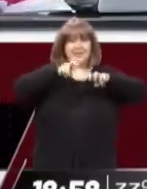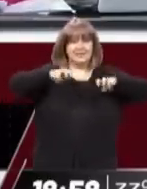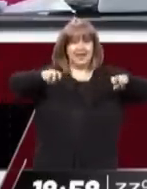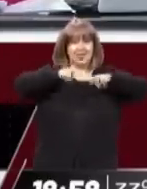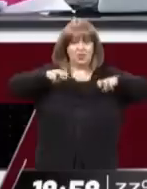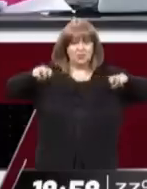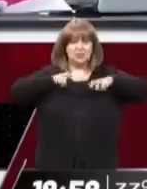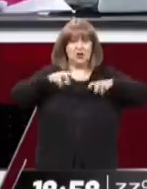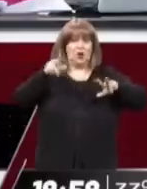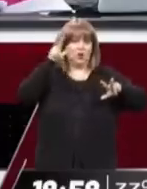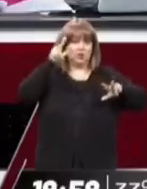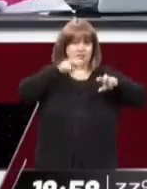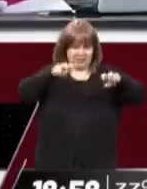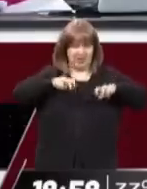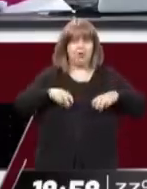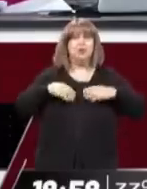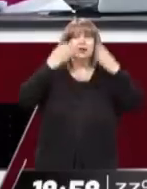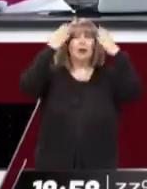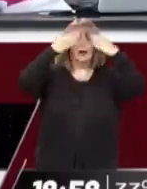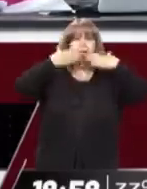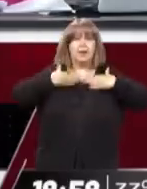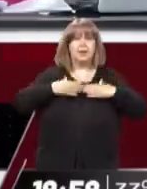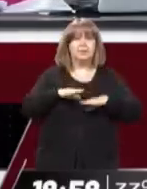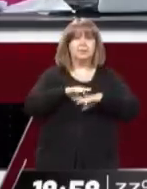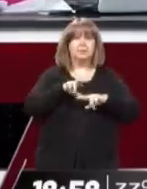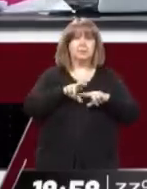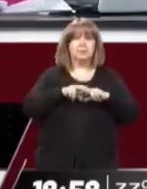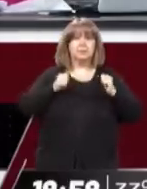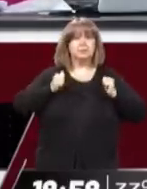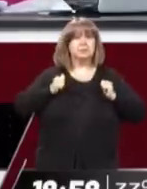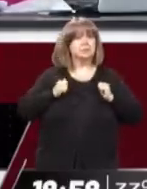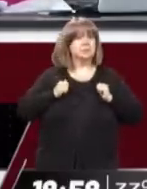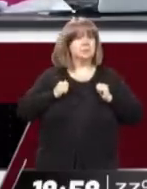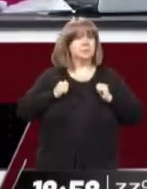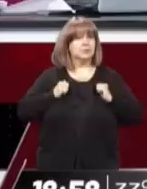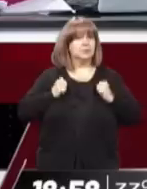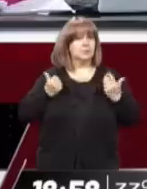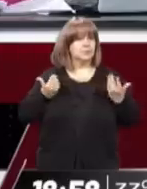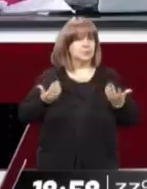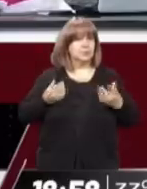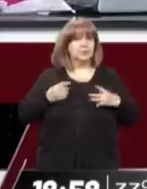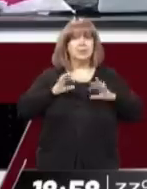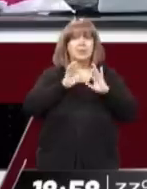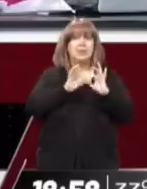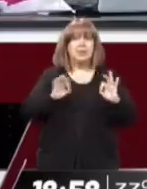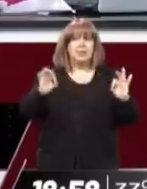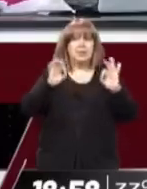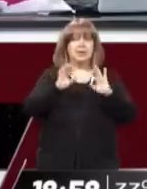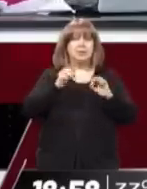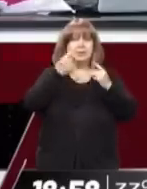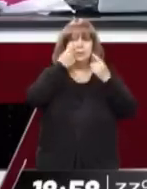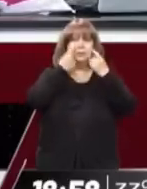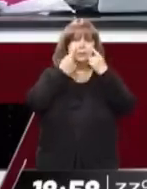con golpes y con un momento que provocaron ellos, o sea... Y más allá de todo lo que se ha mostrado, todo lo que se ha dicho en estos juicios, y que ellos terminen,